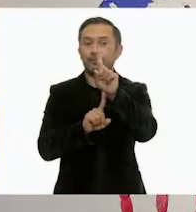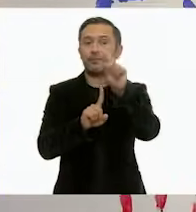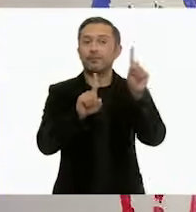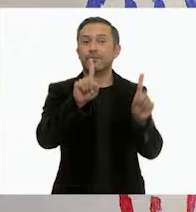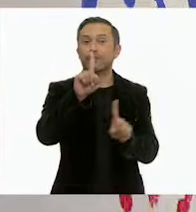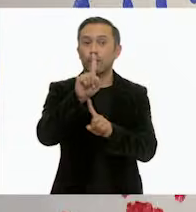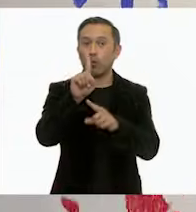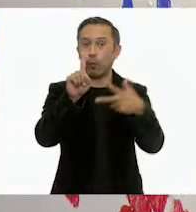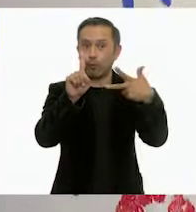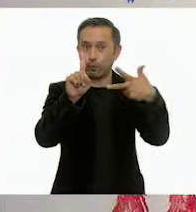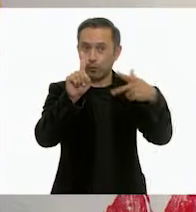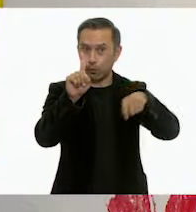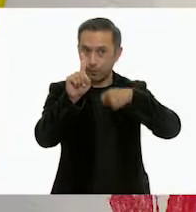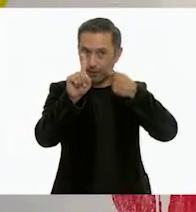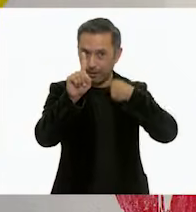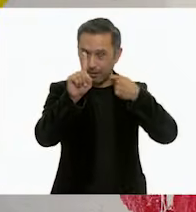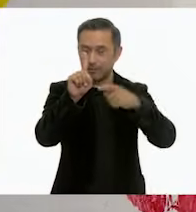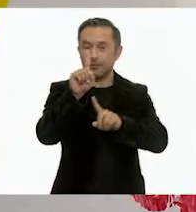8 cucharas,